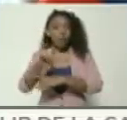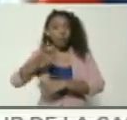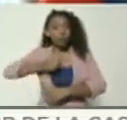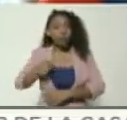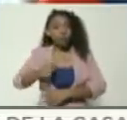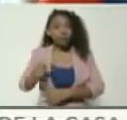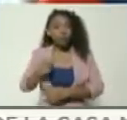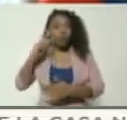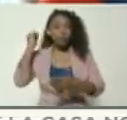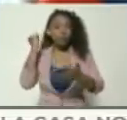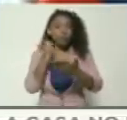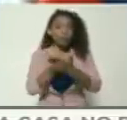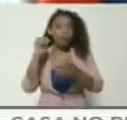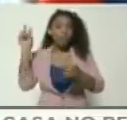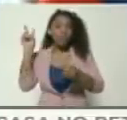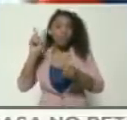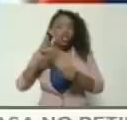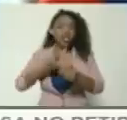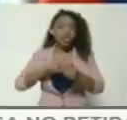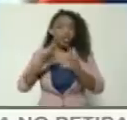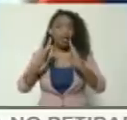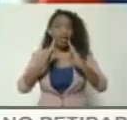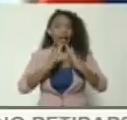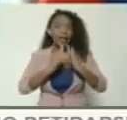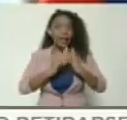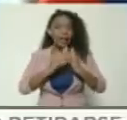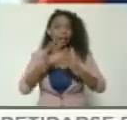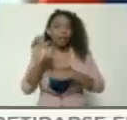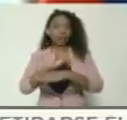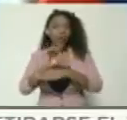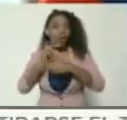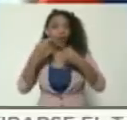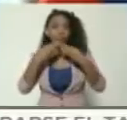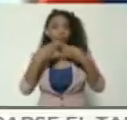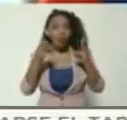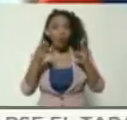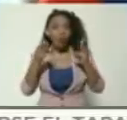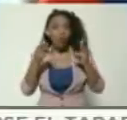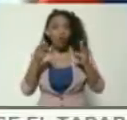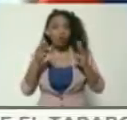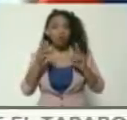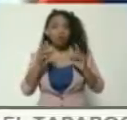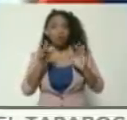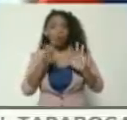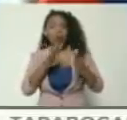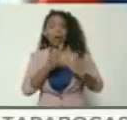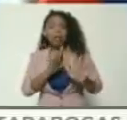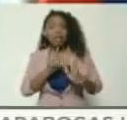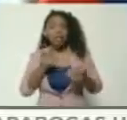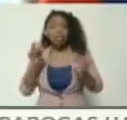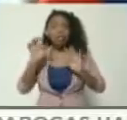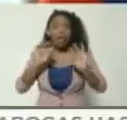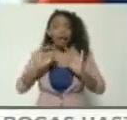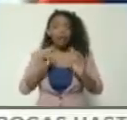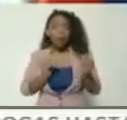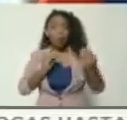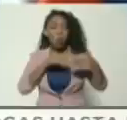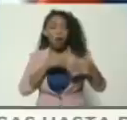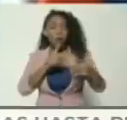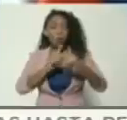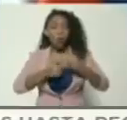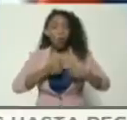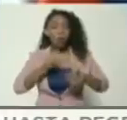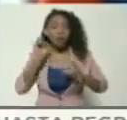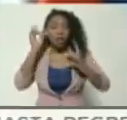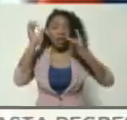homicidio calificado, violación de domicilio por parte de funcionario público, simulación de hecho punible, complicidad, entre